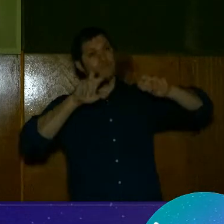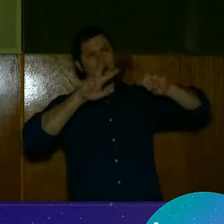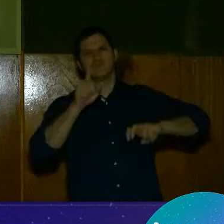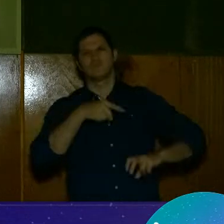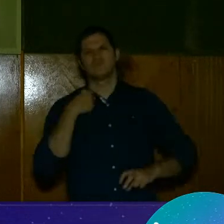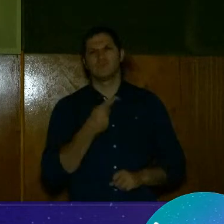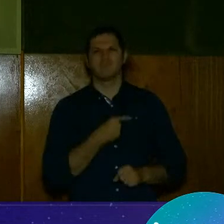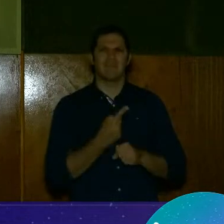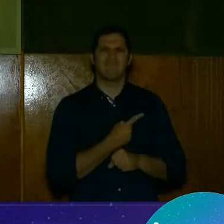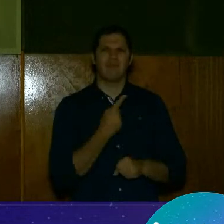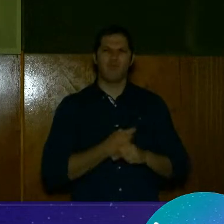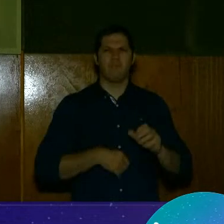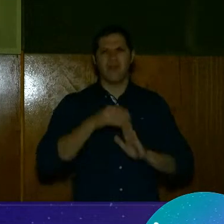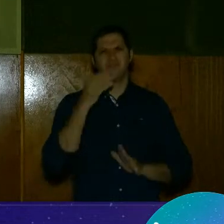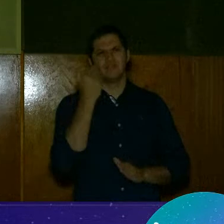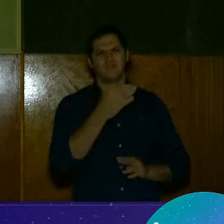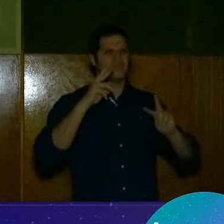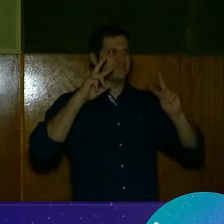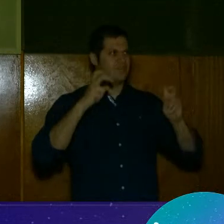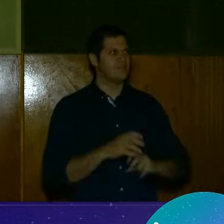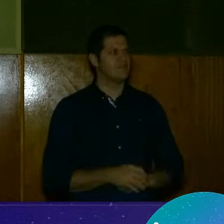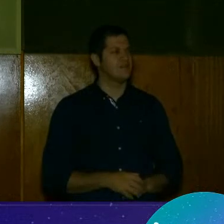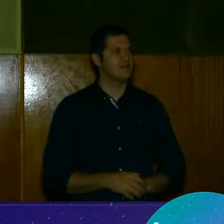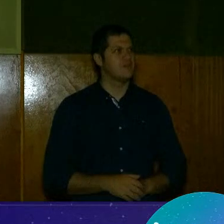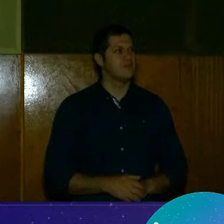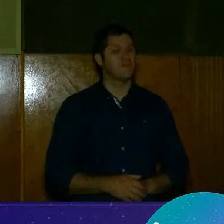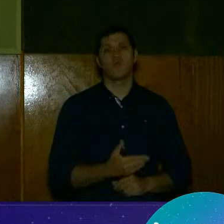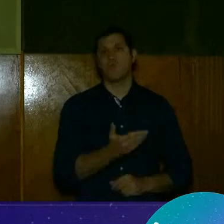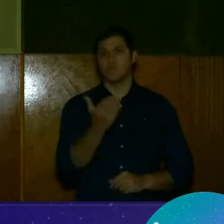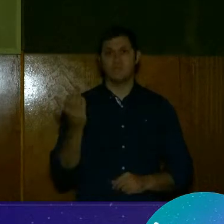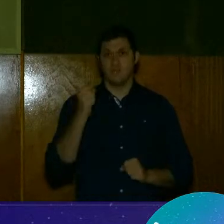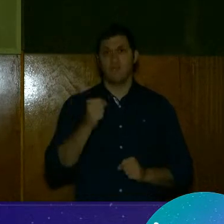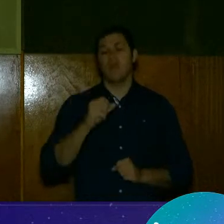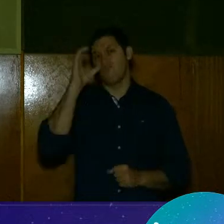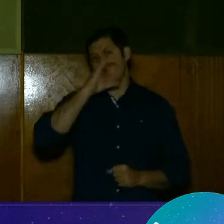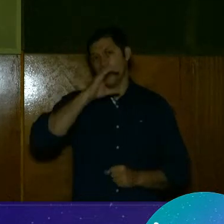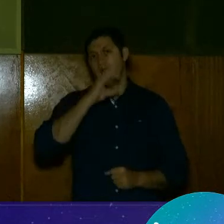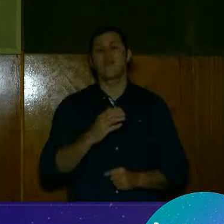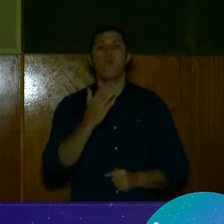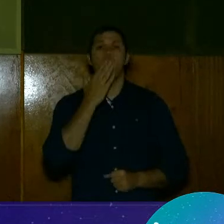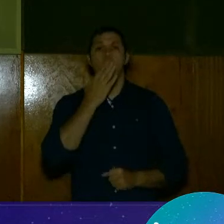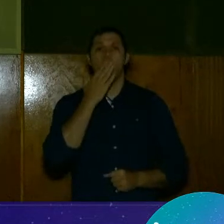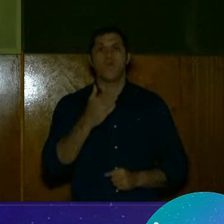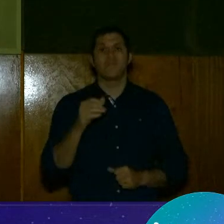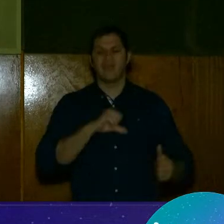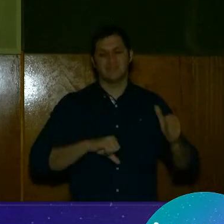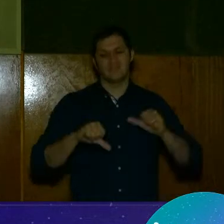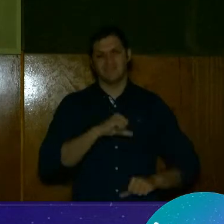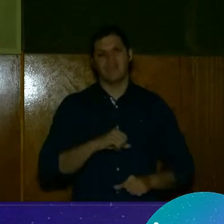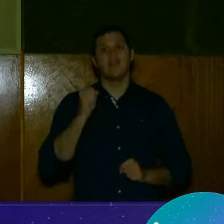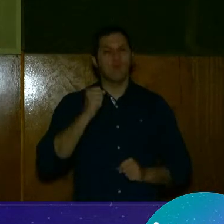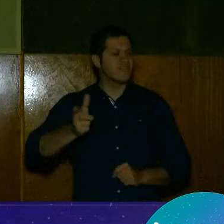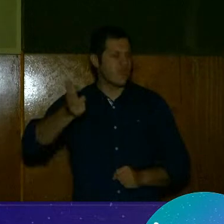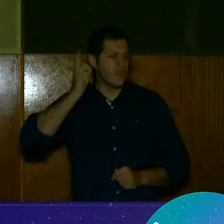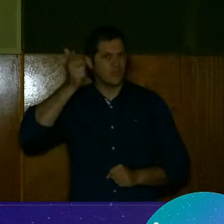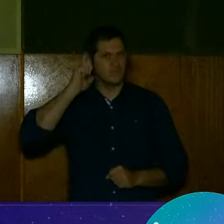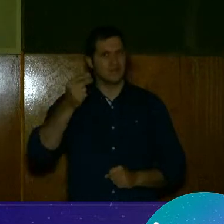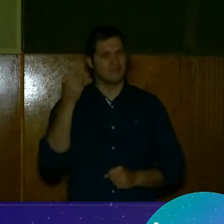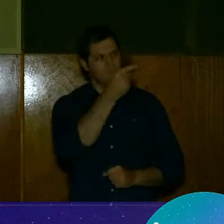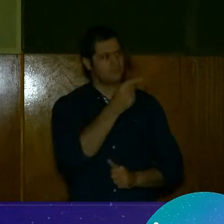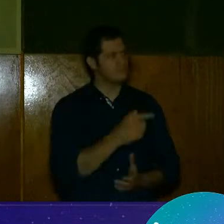aquí les puse cuatro episodios ejemplo donde hablamos de mujeres científicas somos astrónomos así que